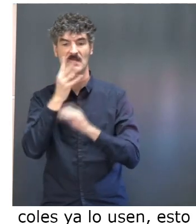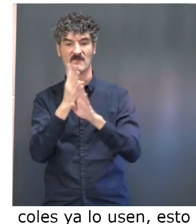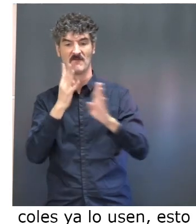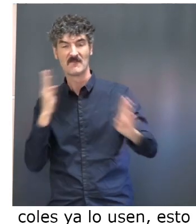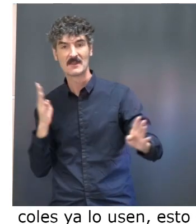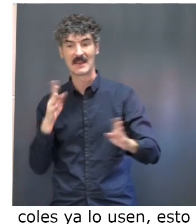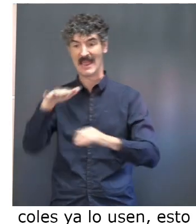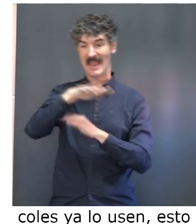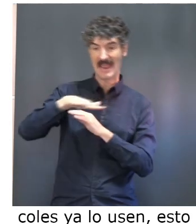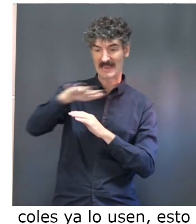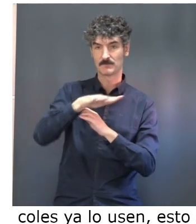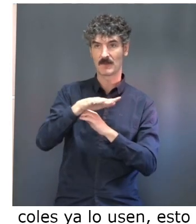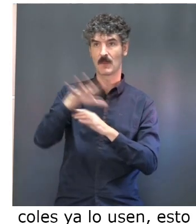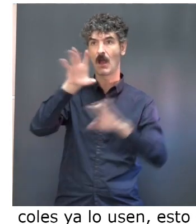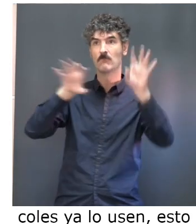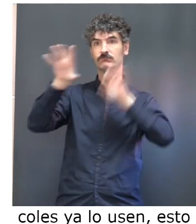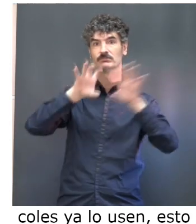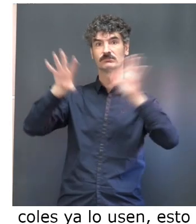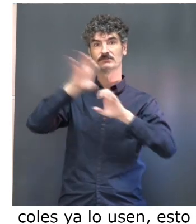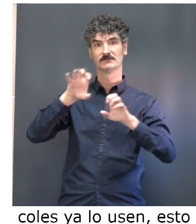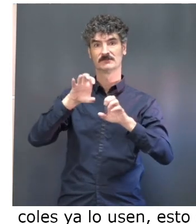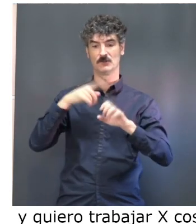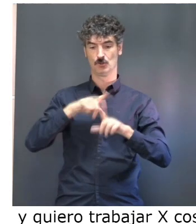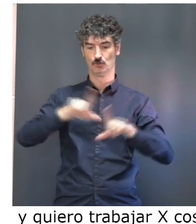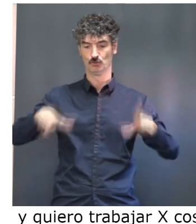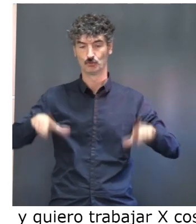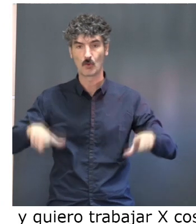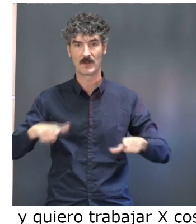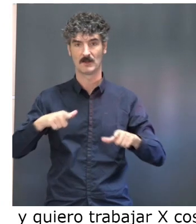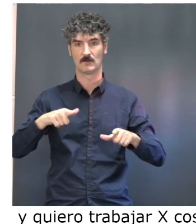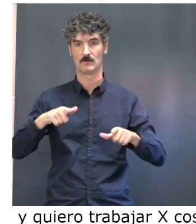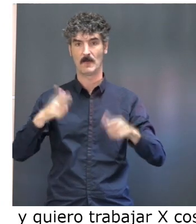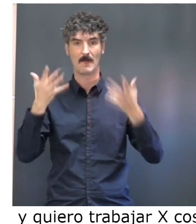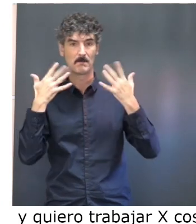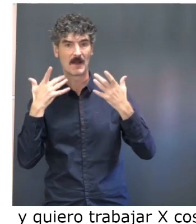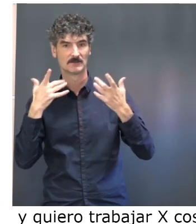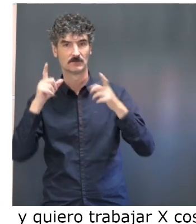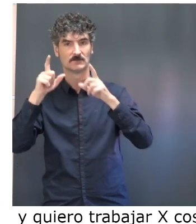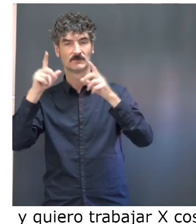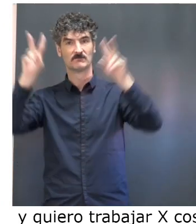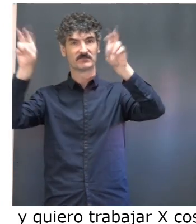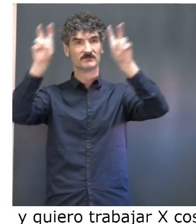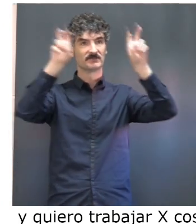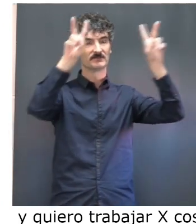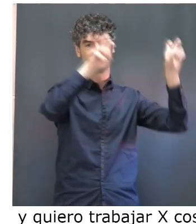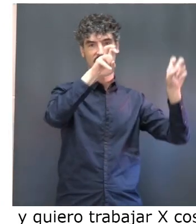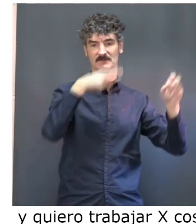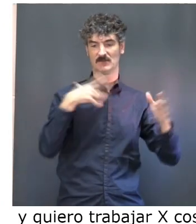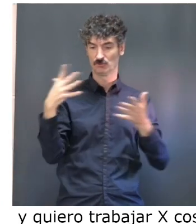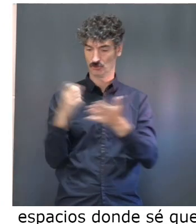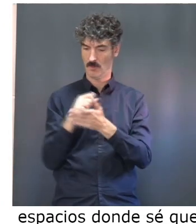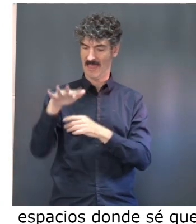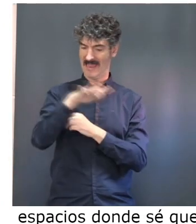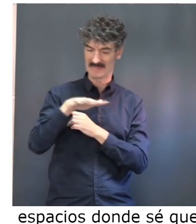aquellos espacios que sé que van a captar la atención, el suelo del patio. Bueno, pues todo esto también se intervenir también el